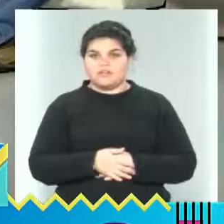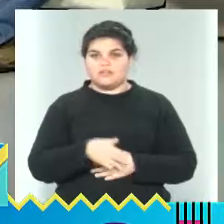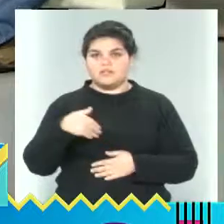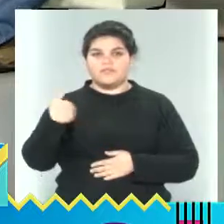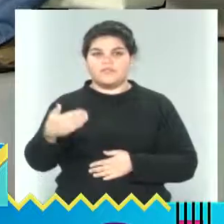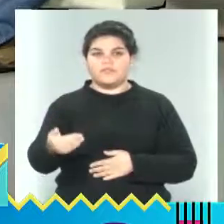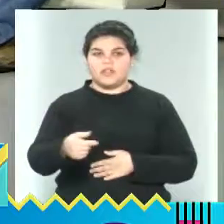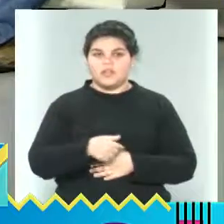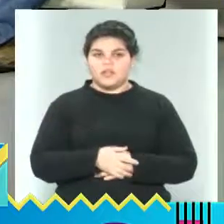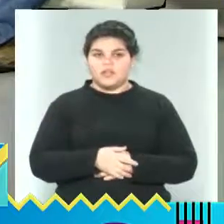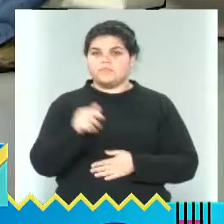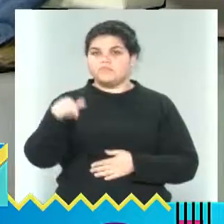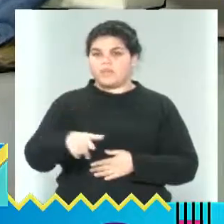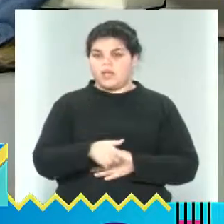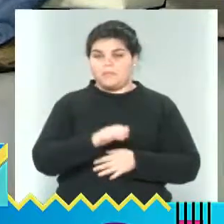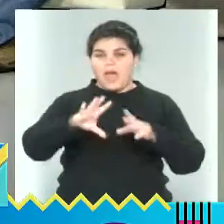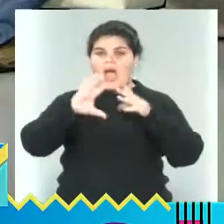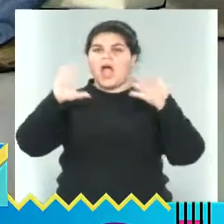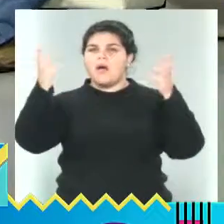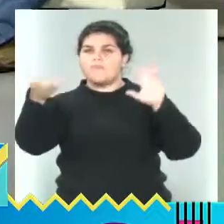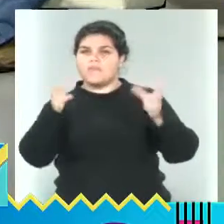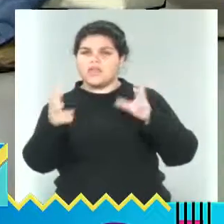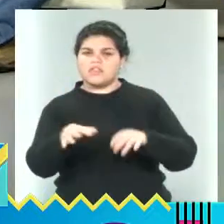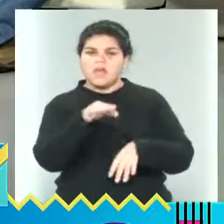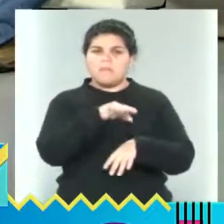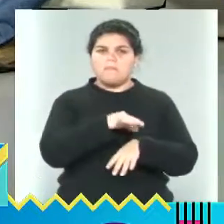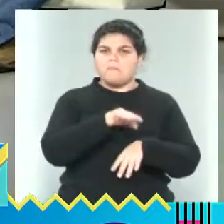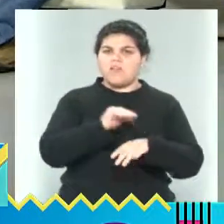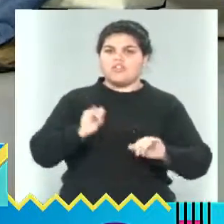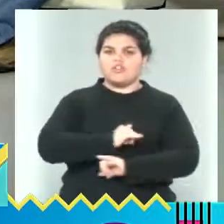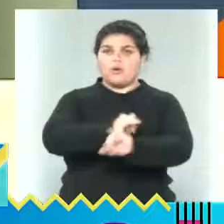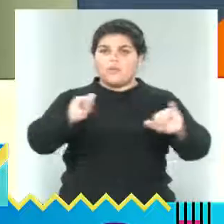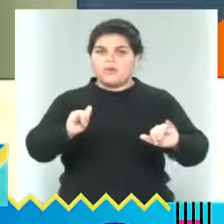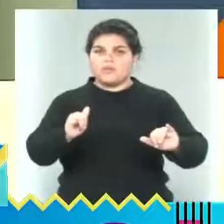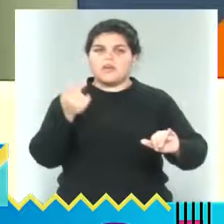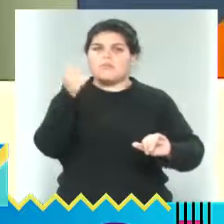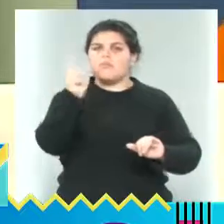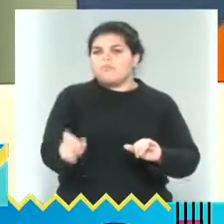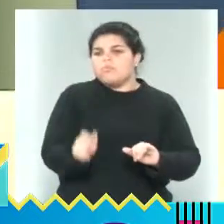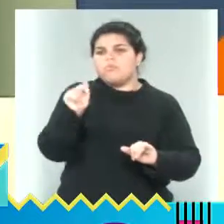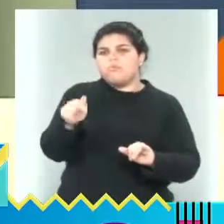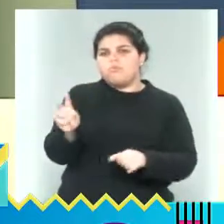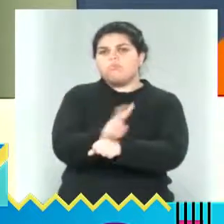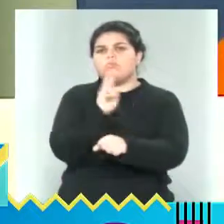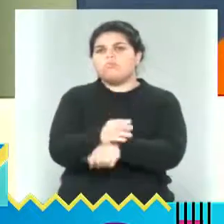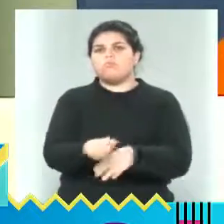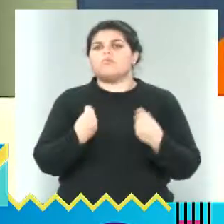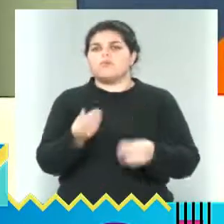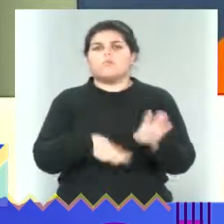es el medio ambiente y el médico tiene que salir a dar el diagnóstico. ¿Cómo lo darías? ¿Qué dirías? Yo soy